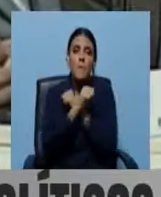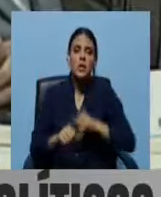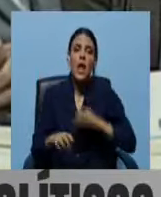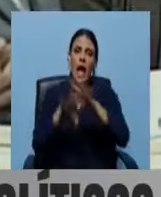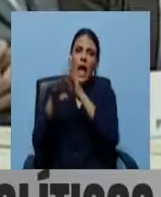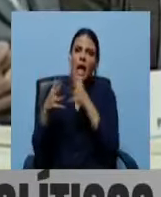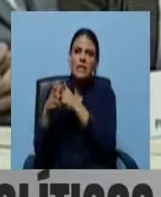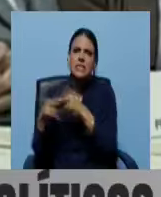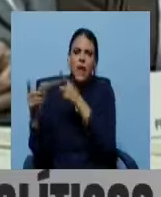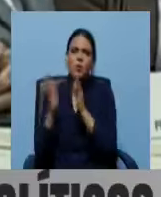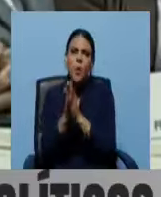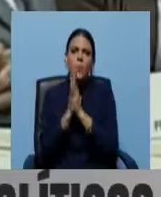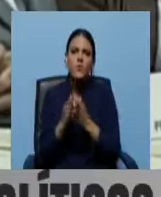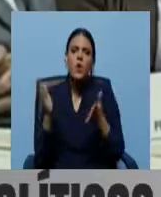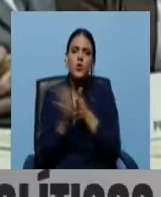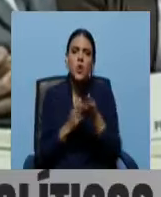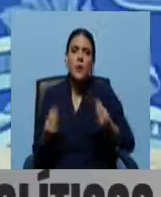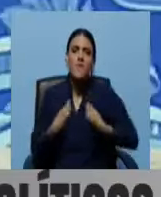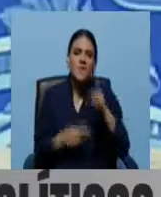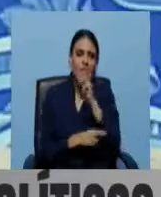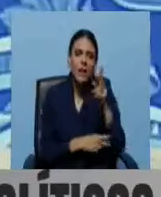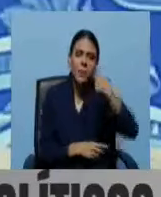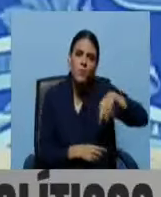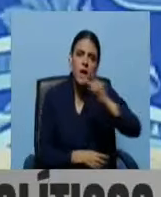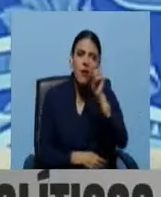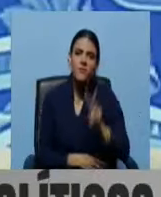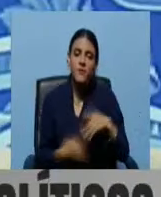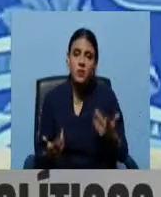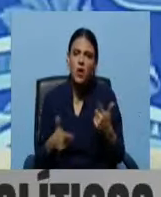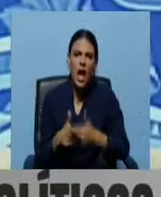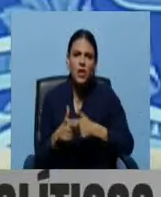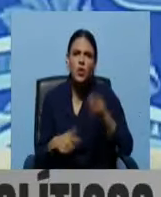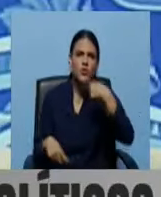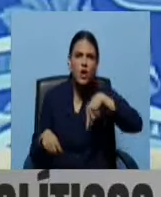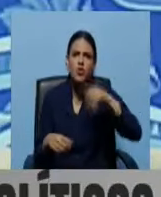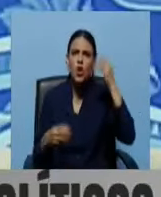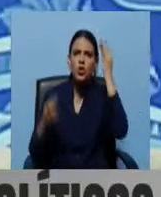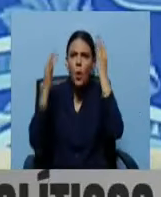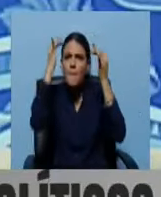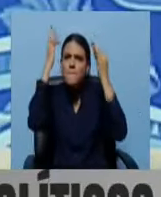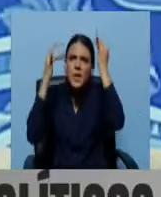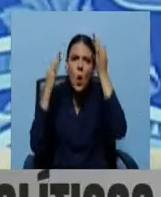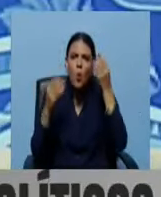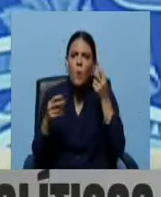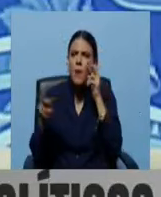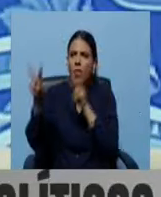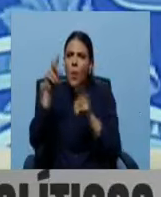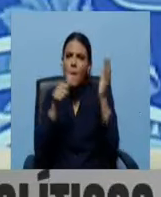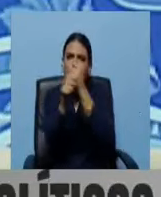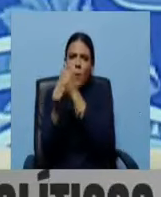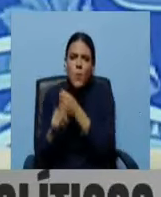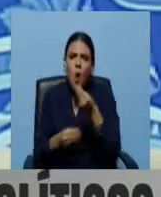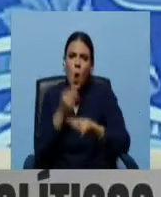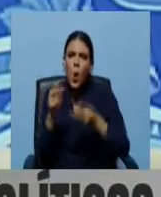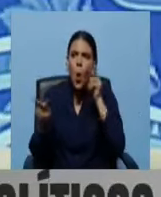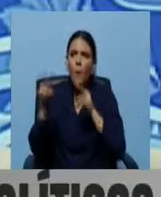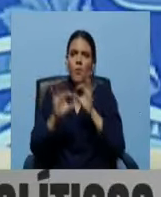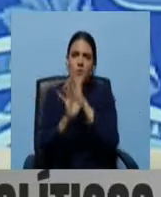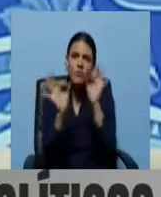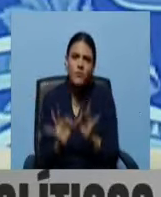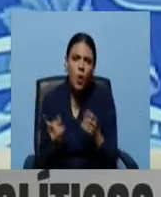norteamericana en la vida republicana. Entonces notamos con preocupación que desde ese punto de